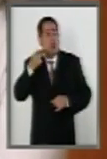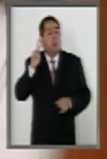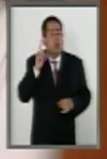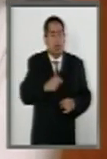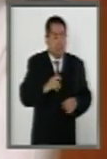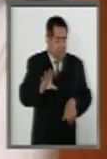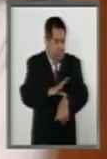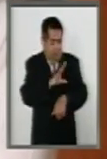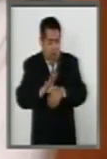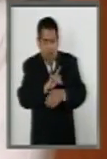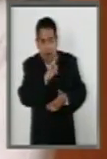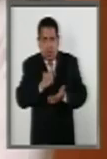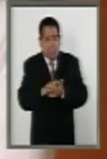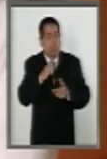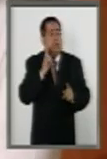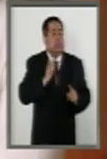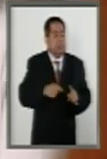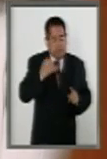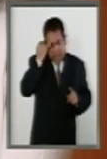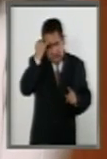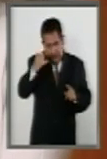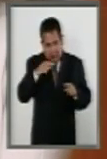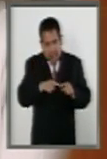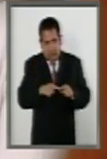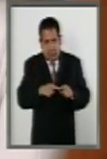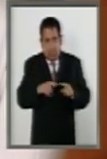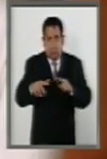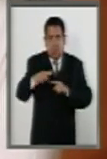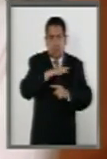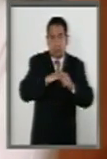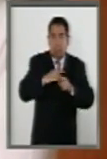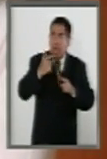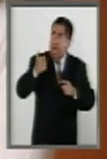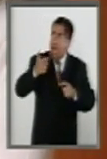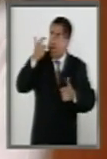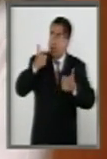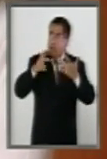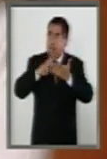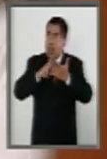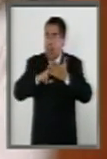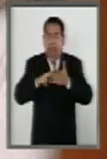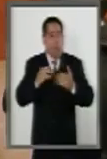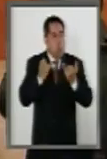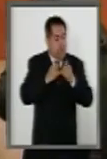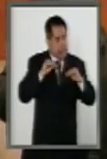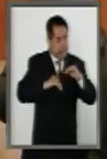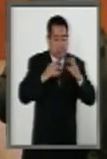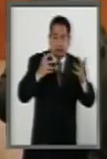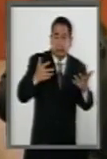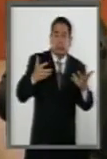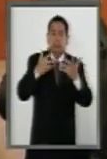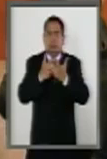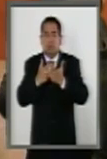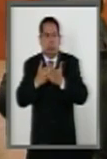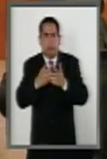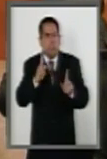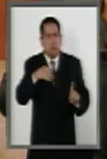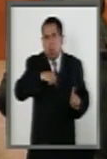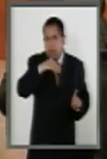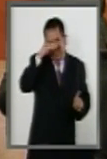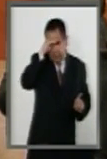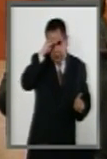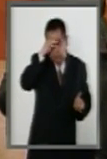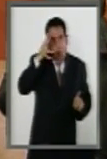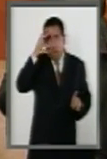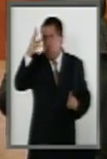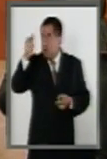reforma energética fue diseñada en un entorno de precios altos del petróleo sin prever lo que